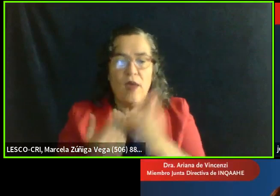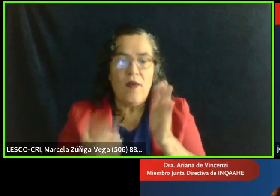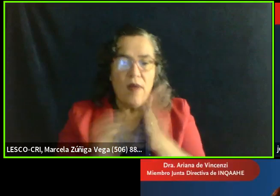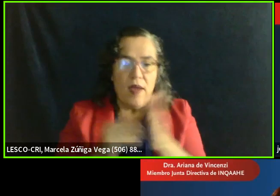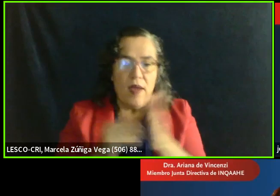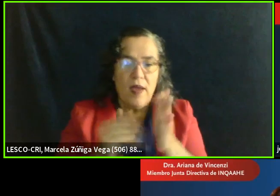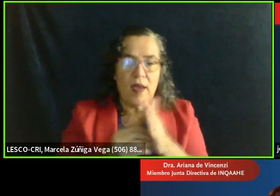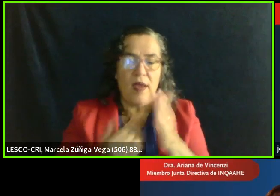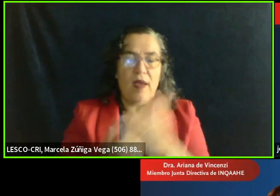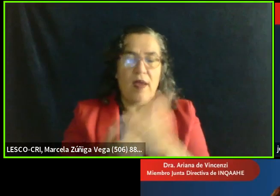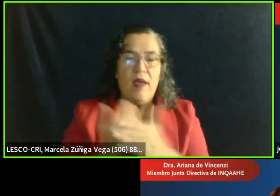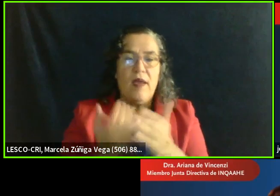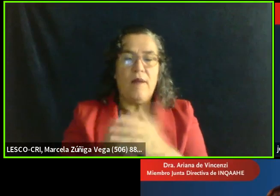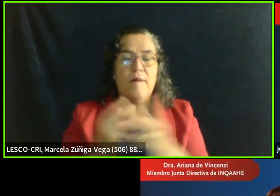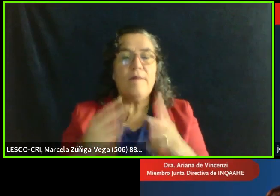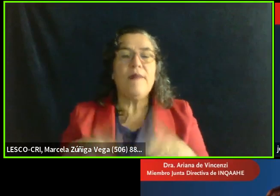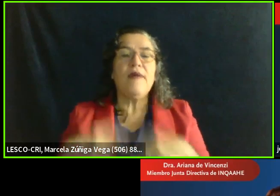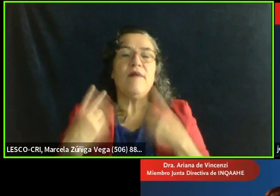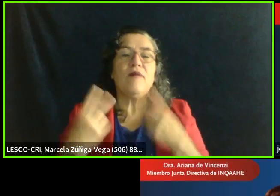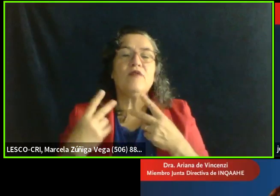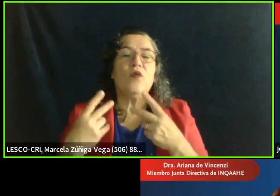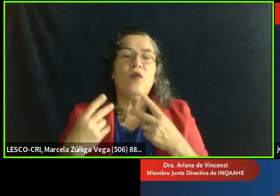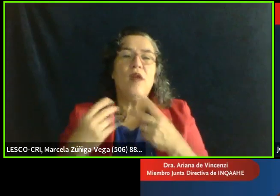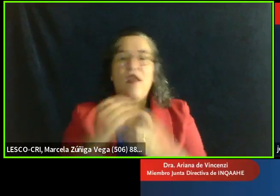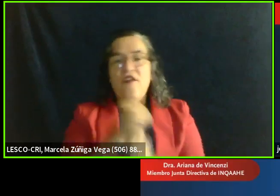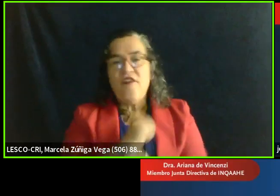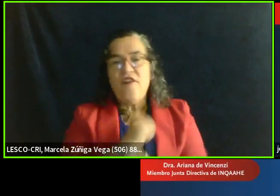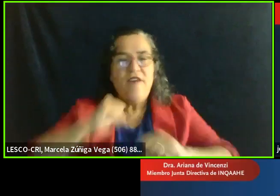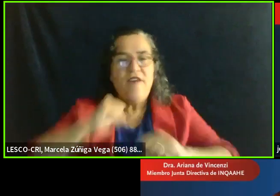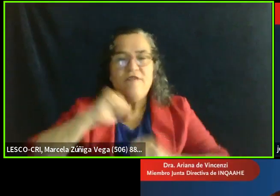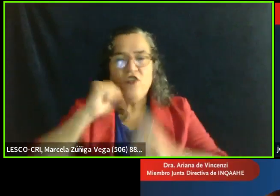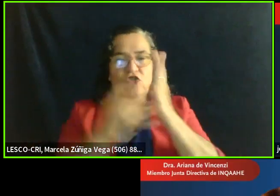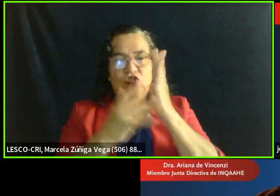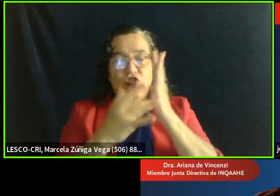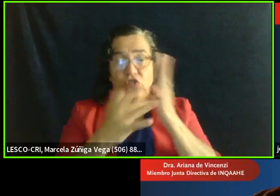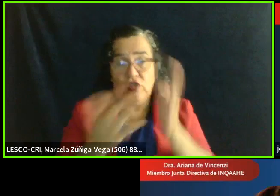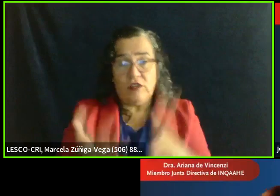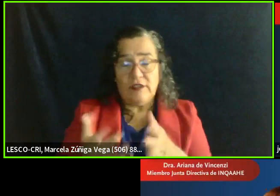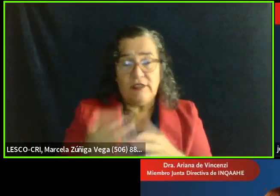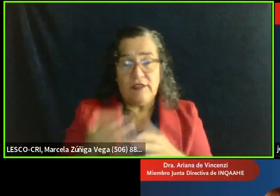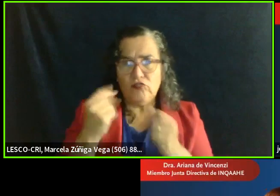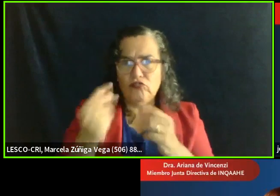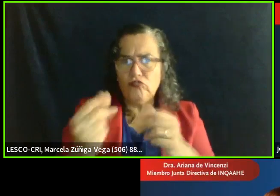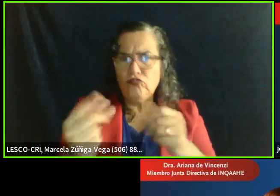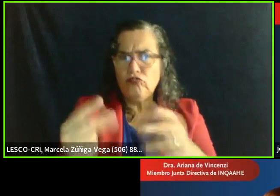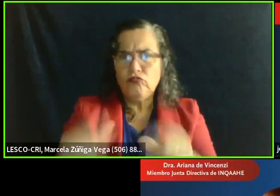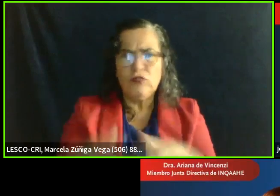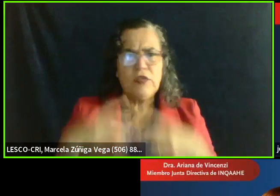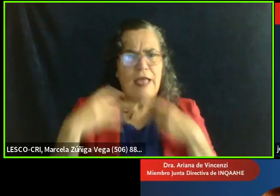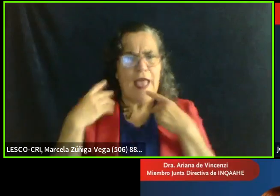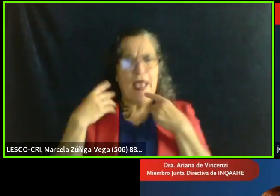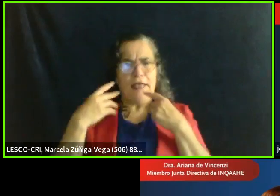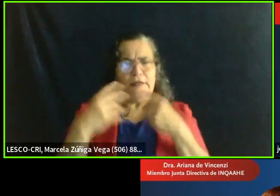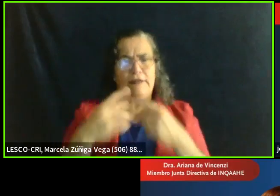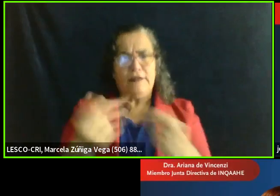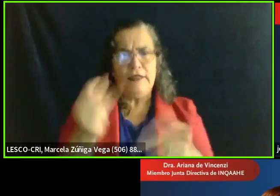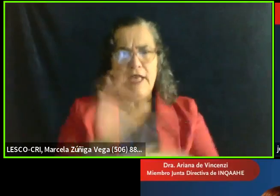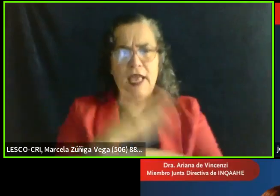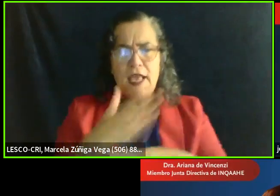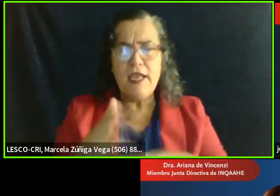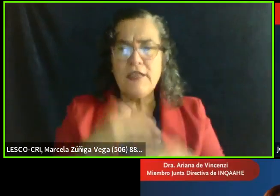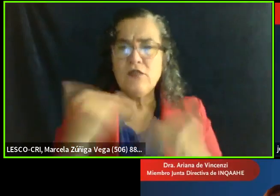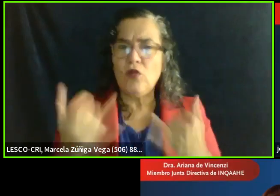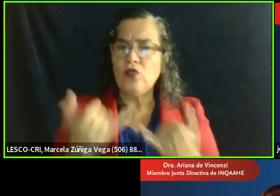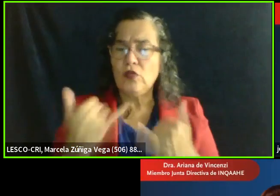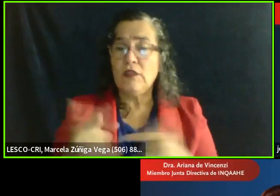en una revolución tecnológica que acelera enormemente el ritmo de actualización de esos